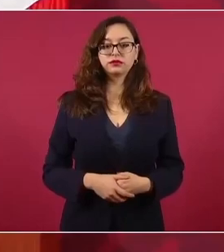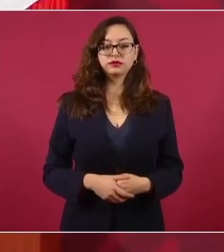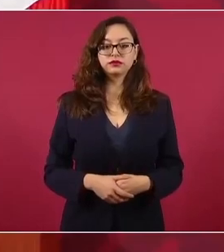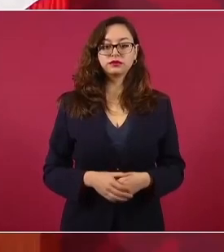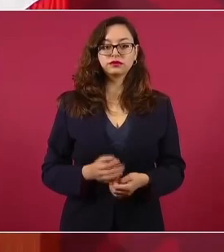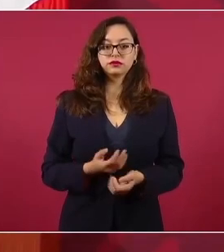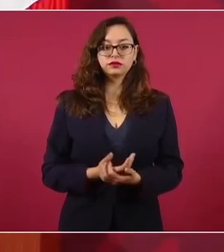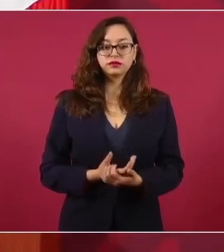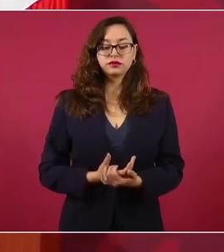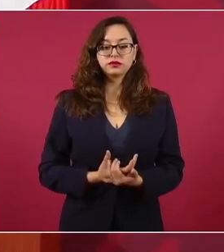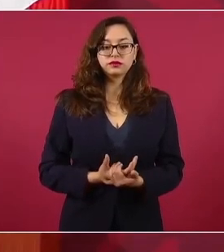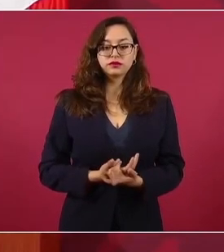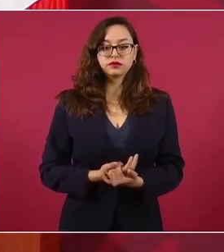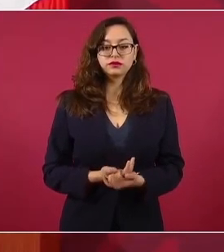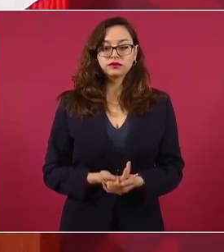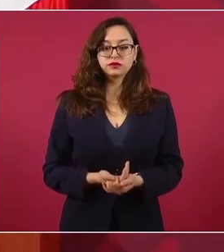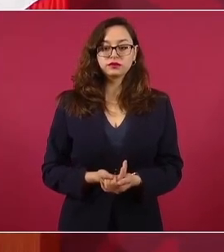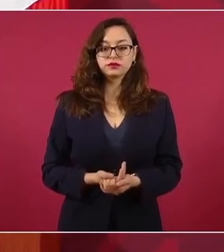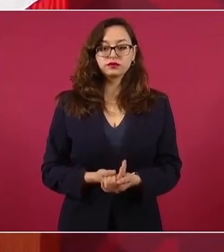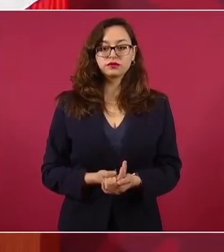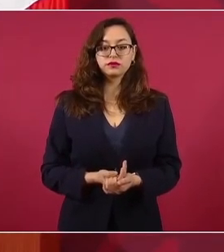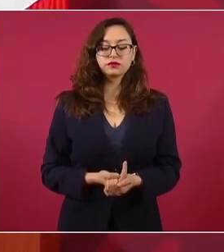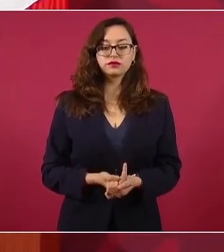Ya vimos también.